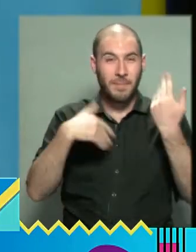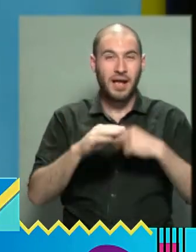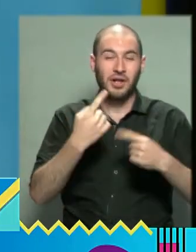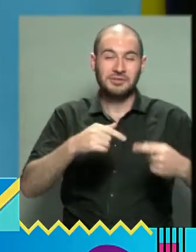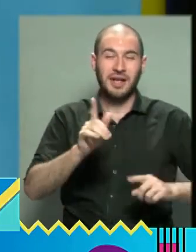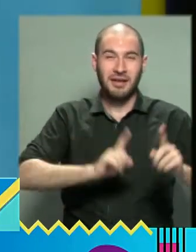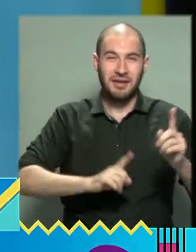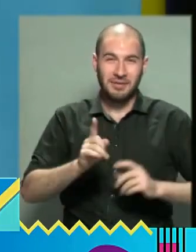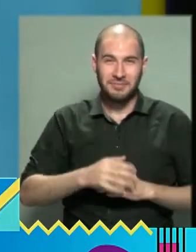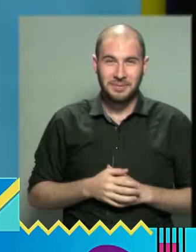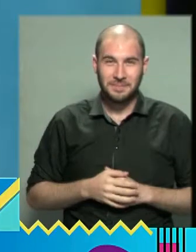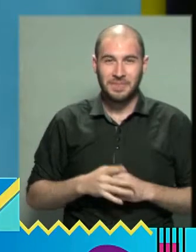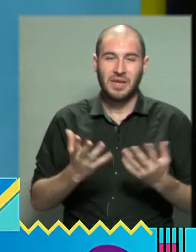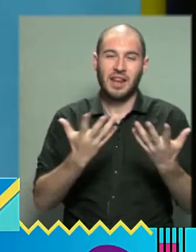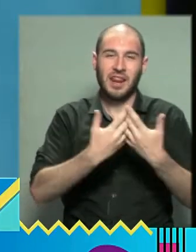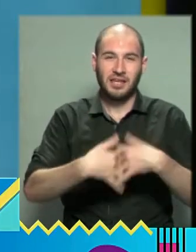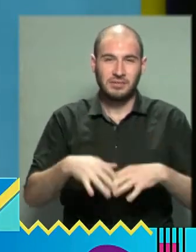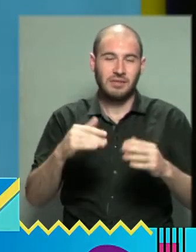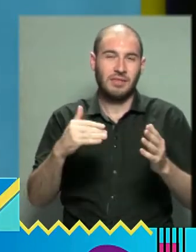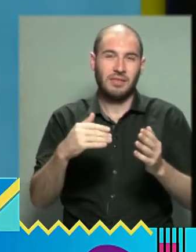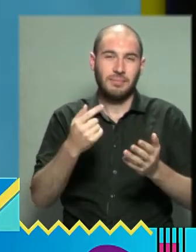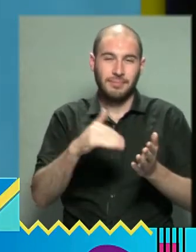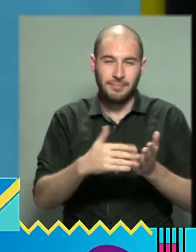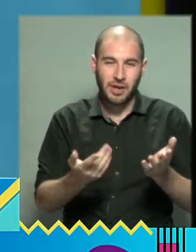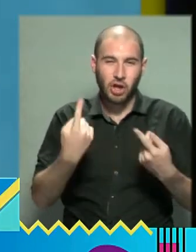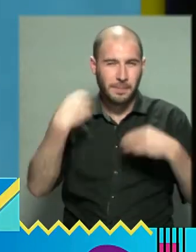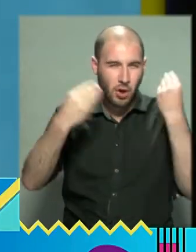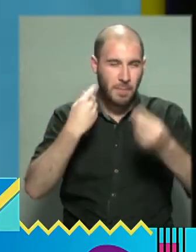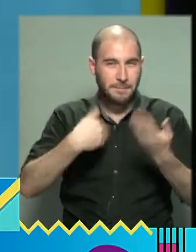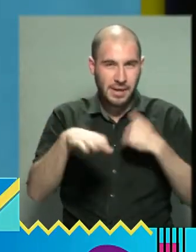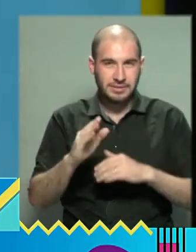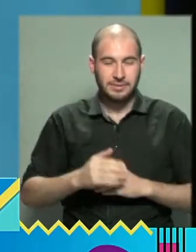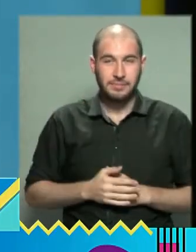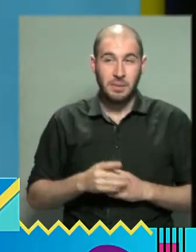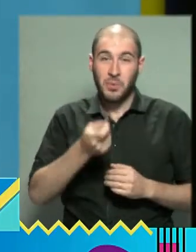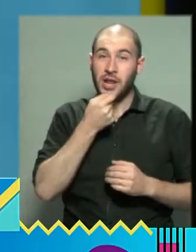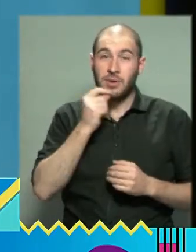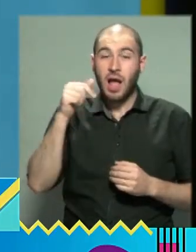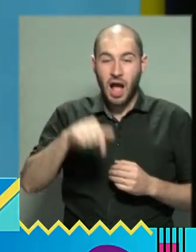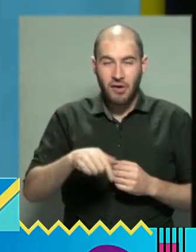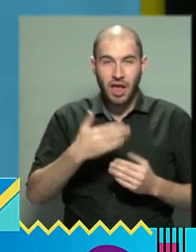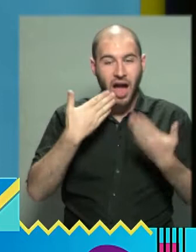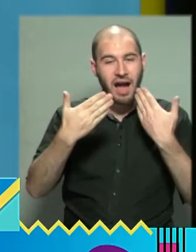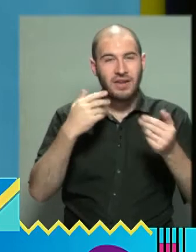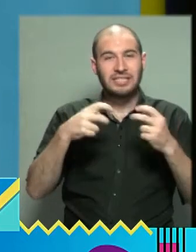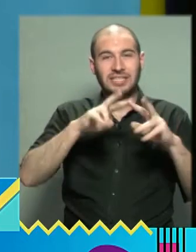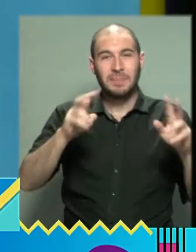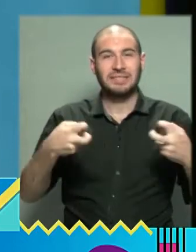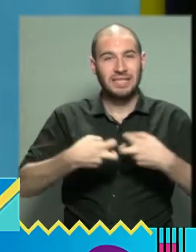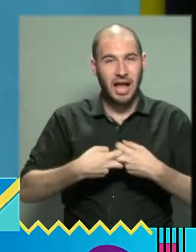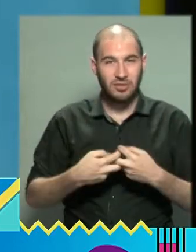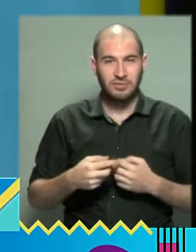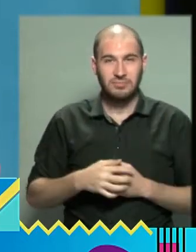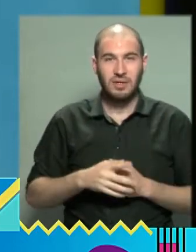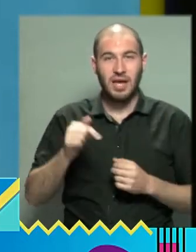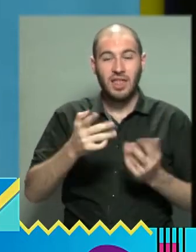que claramente van ligadas a cosas más preocupantes, si se quiere. En este caso nos vamos a poner a hablar del sindicalismo. Obviamente